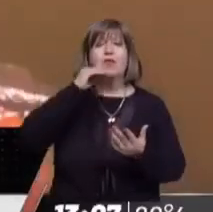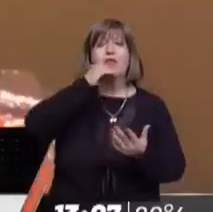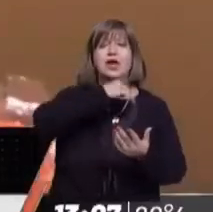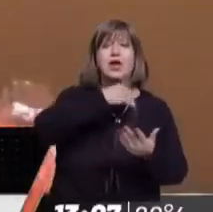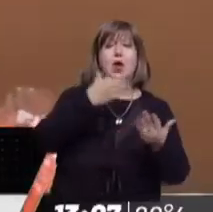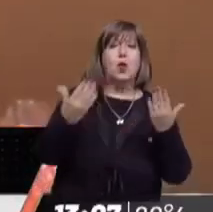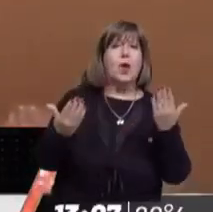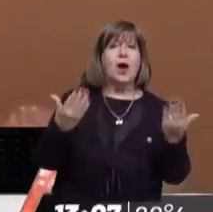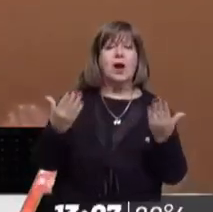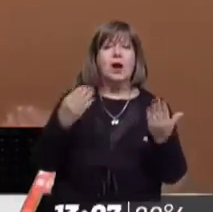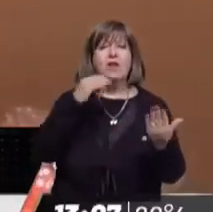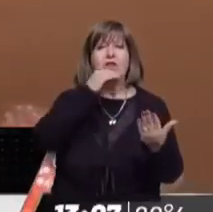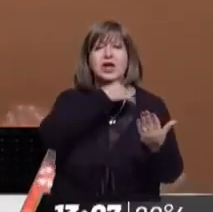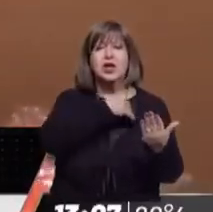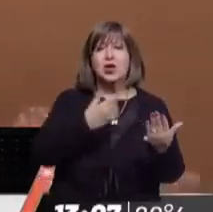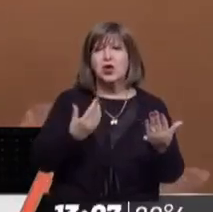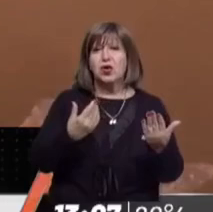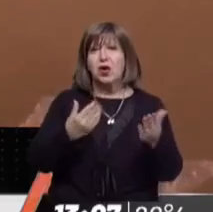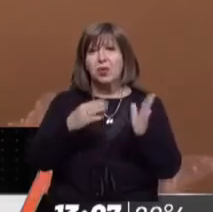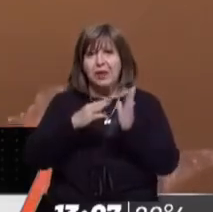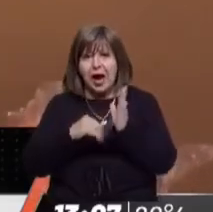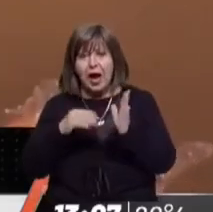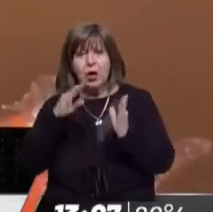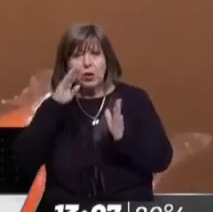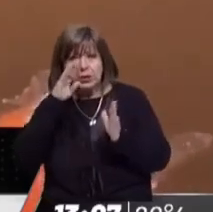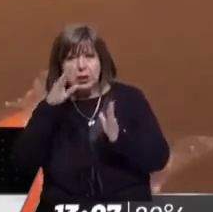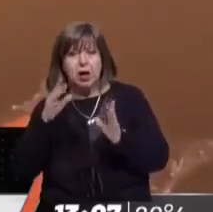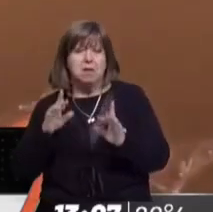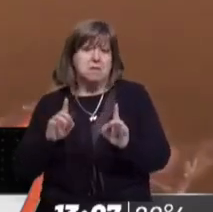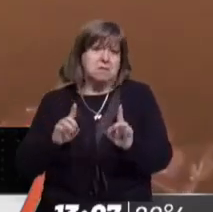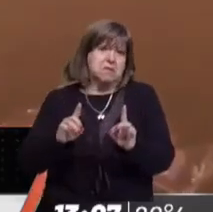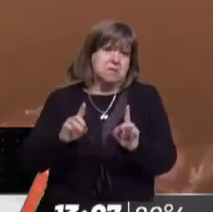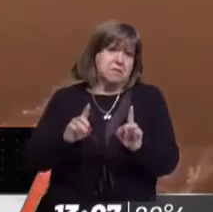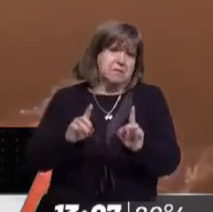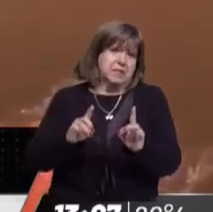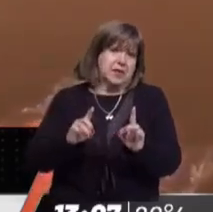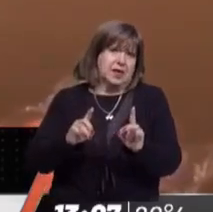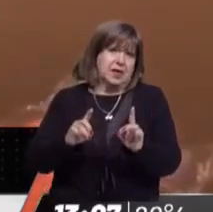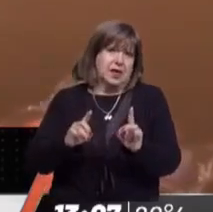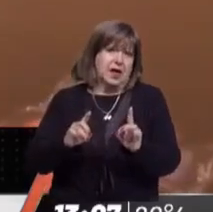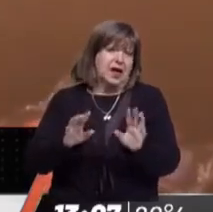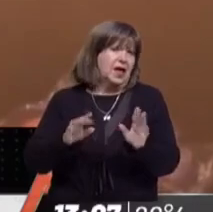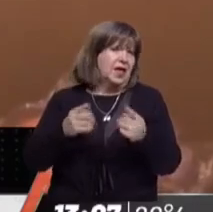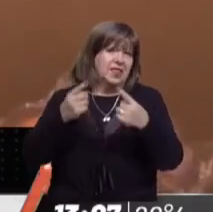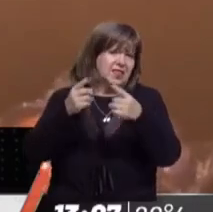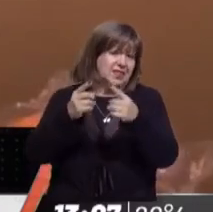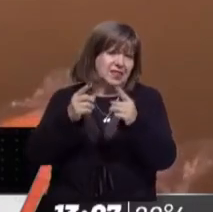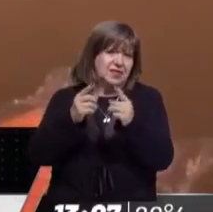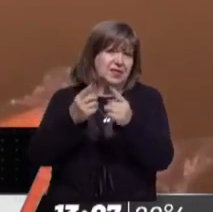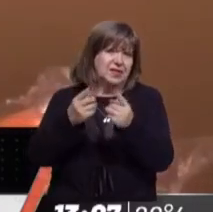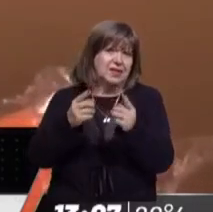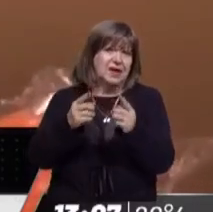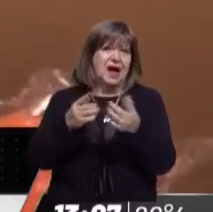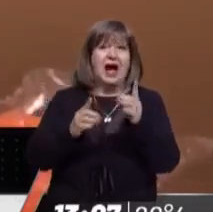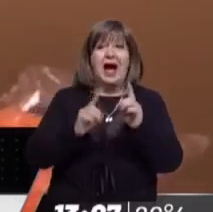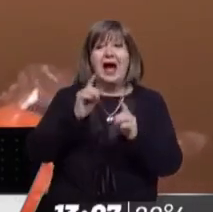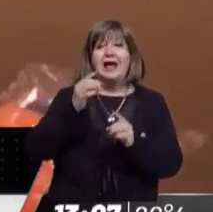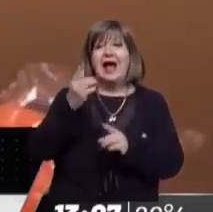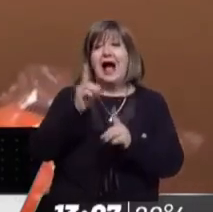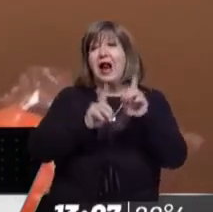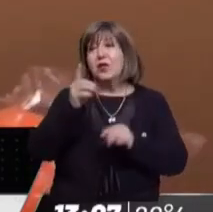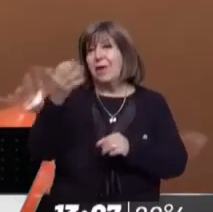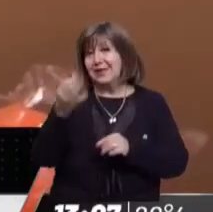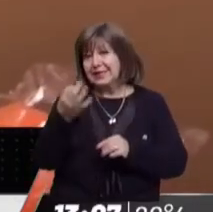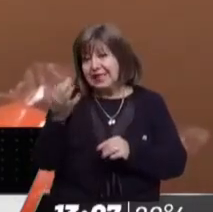chocolate negro con vino negro o eso es indistinto? Es indistinto. Vino negro no, vino tinto. Hay maridajes especiales,